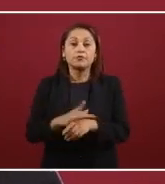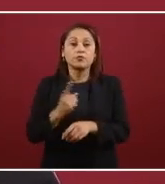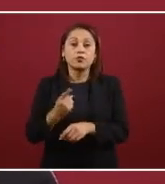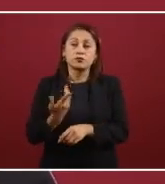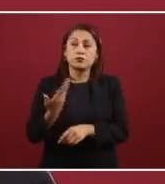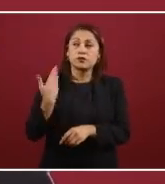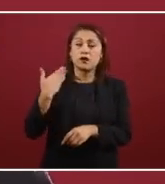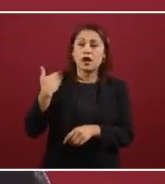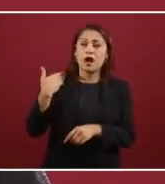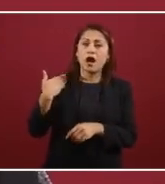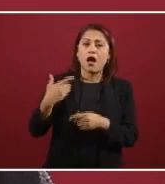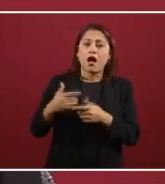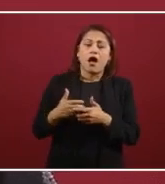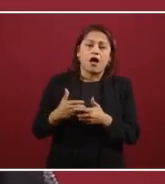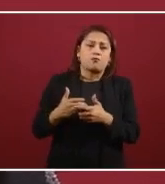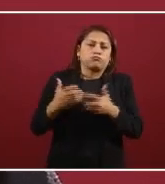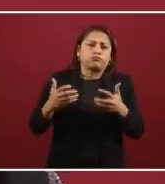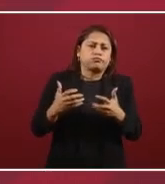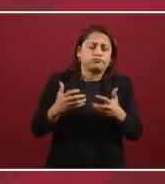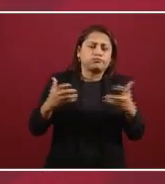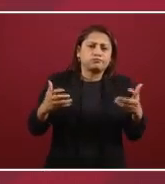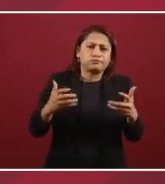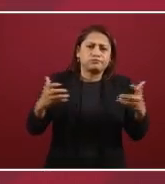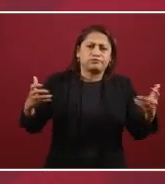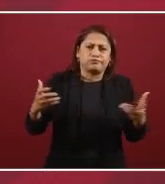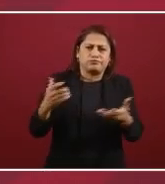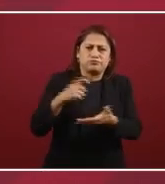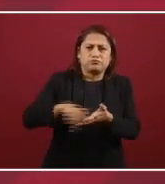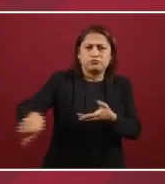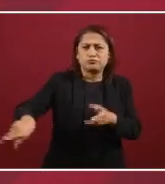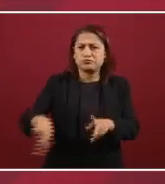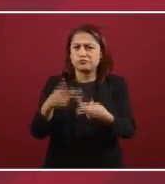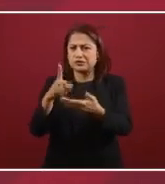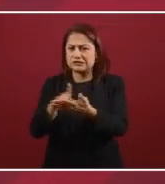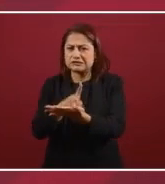creciendo mucho y